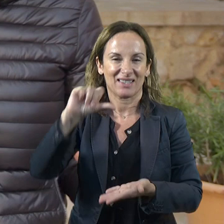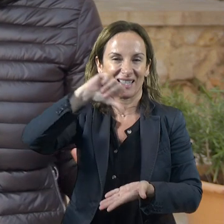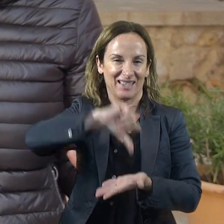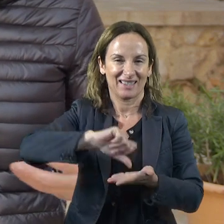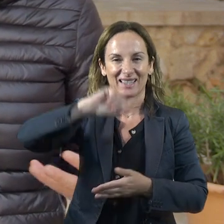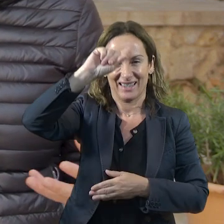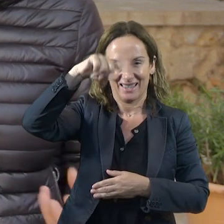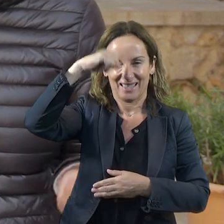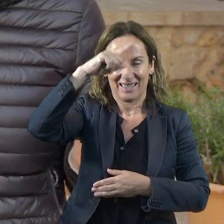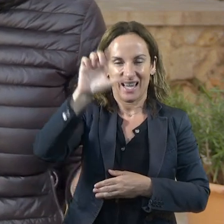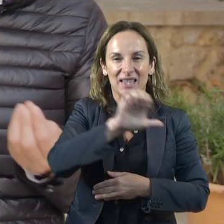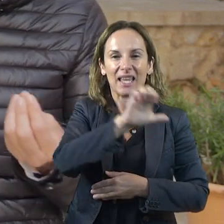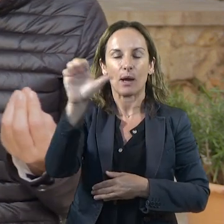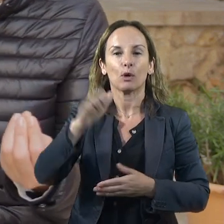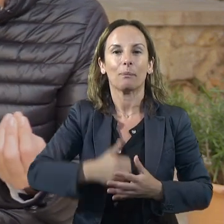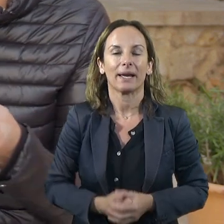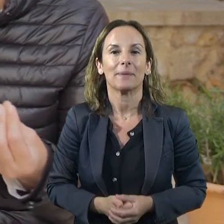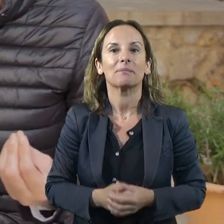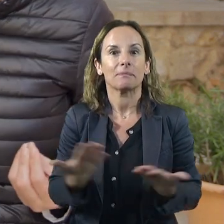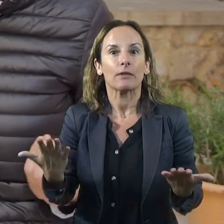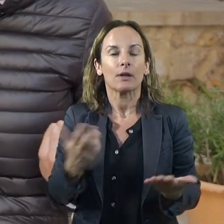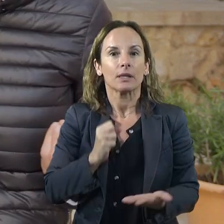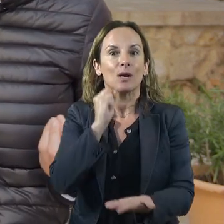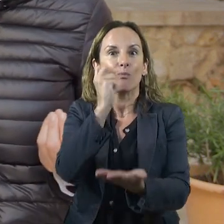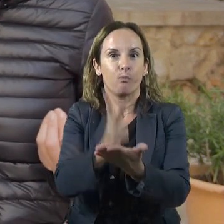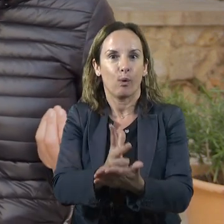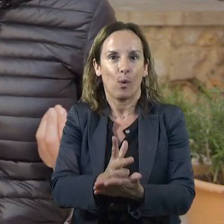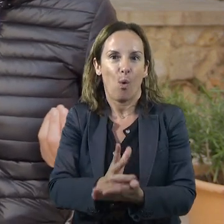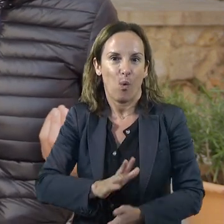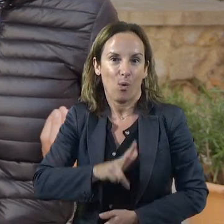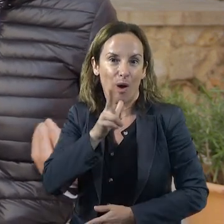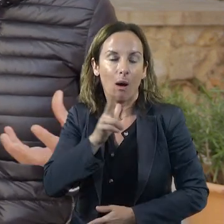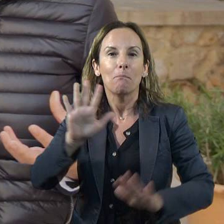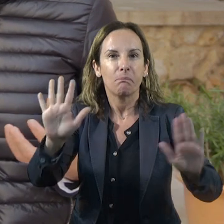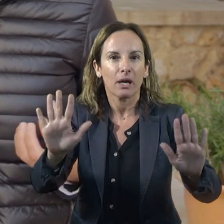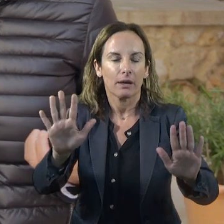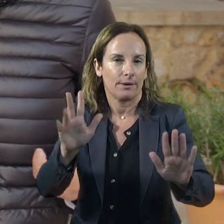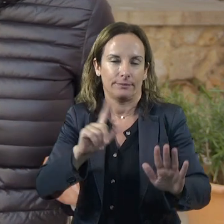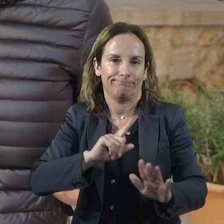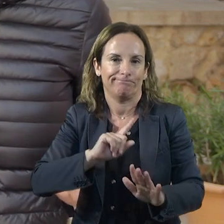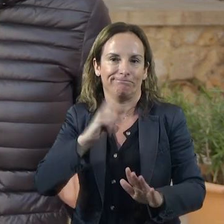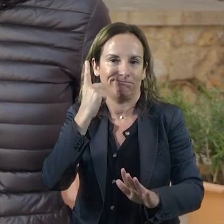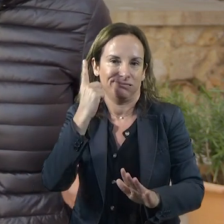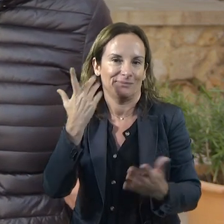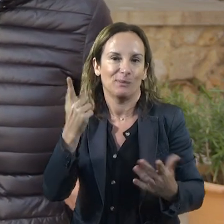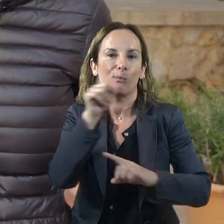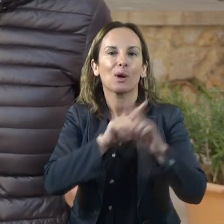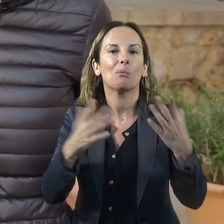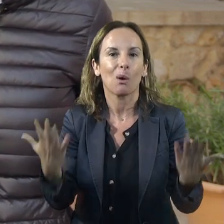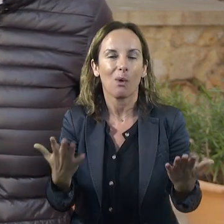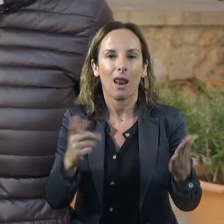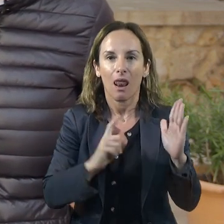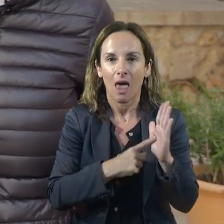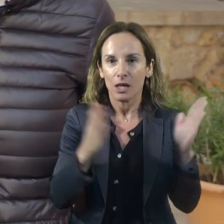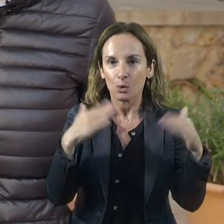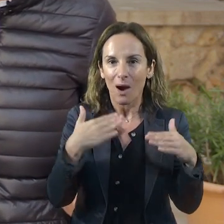nos enfrentamos a ese reto. Primera cuestión con la que te encuentras con este proyecto, pues que no hay un marco legal para la construcción